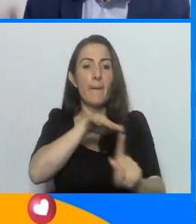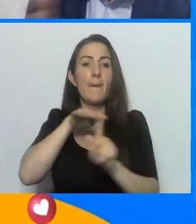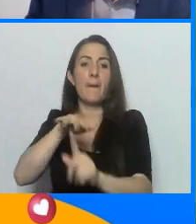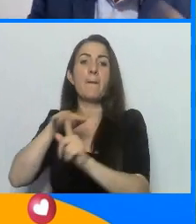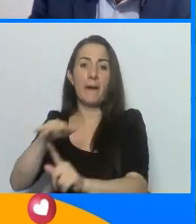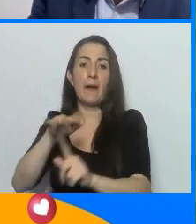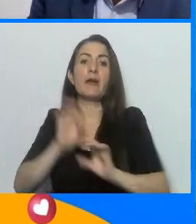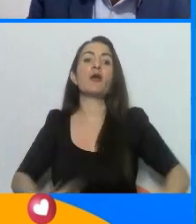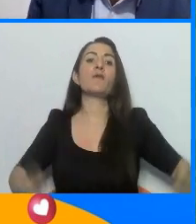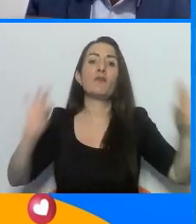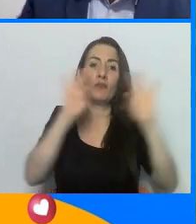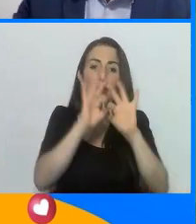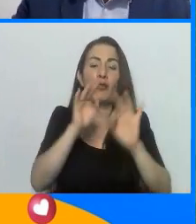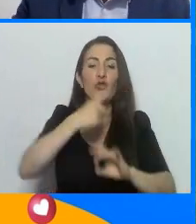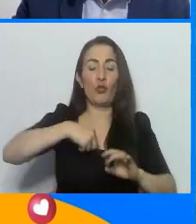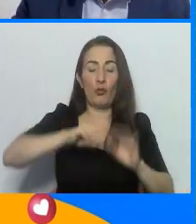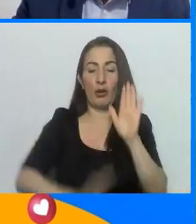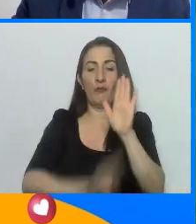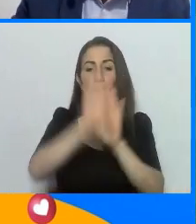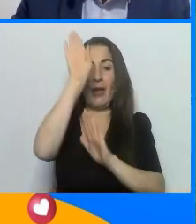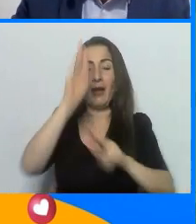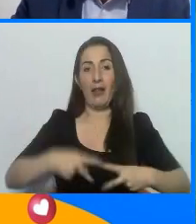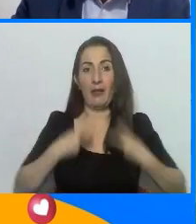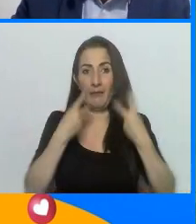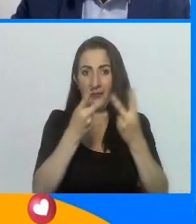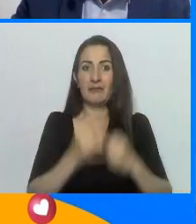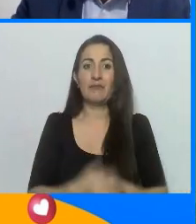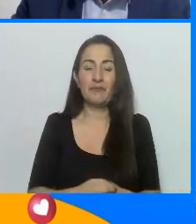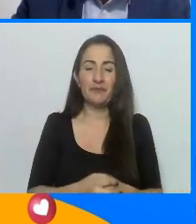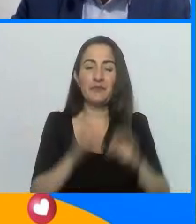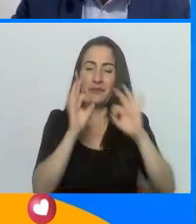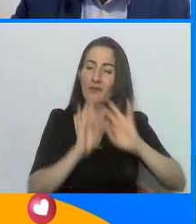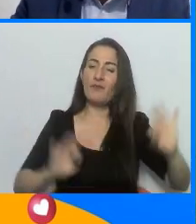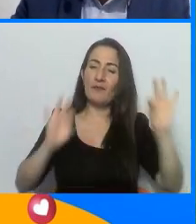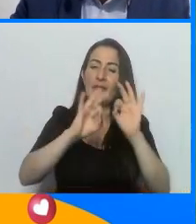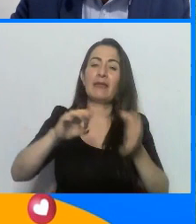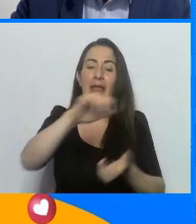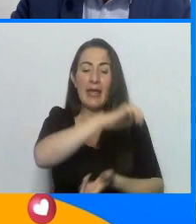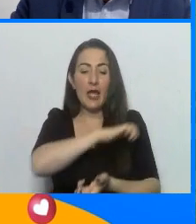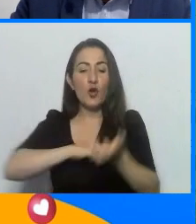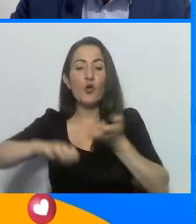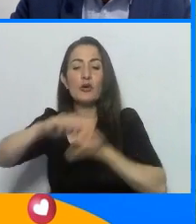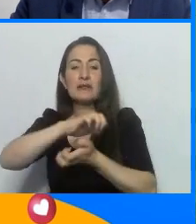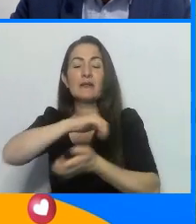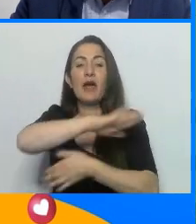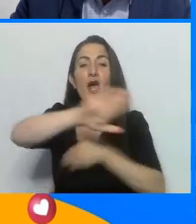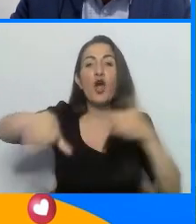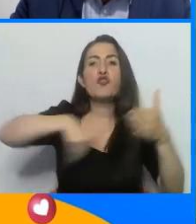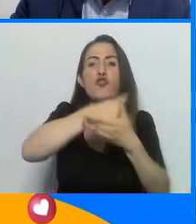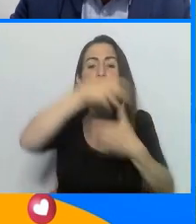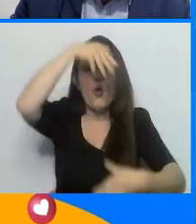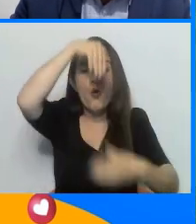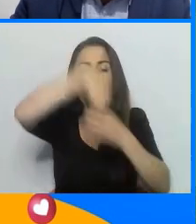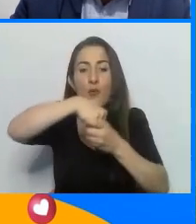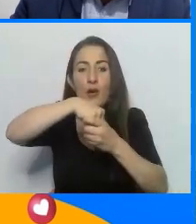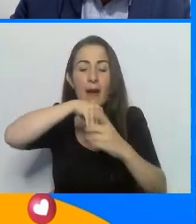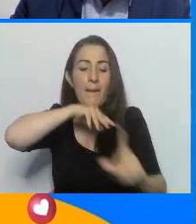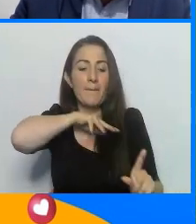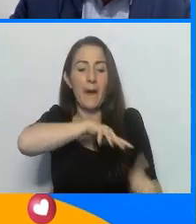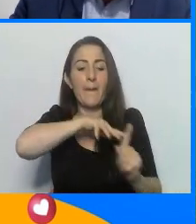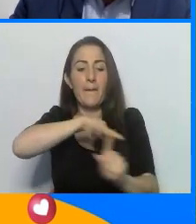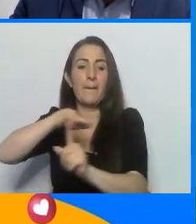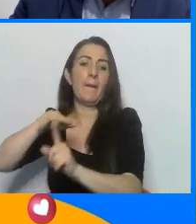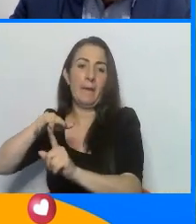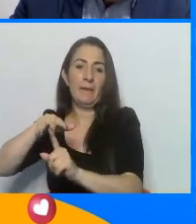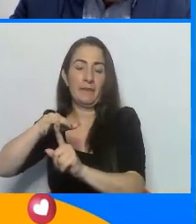importante en el desarrollo de la vida. Por eso miren que es importante entender el ecosistema como un todo. Todo lo que está acá incide sobre todo lo que está